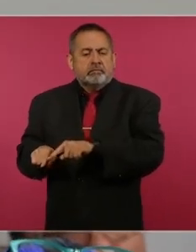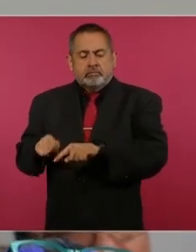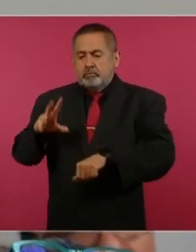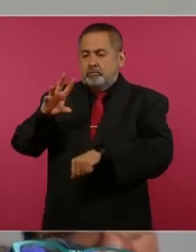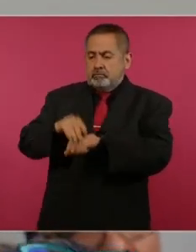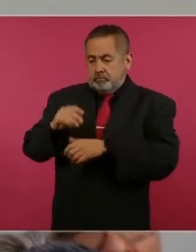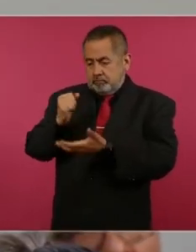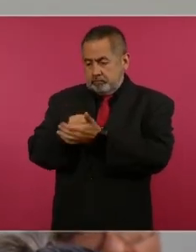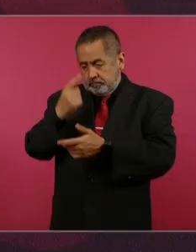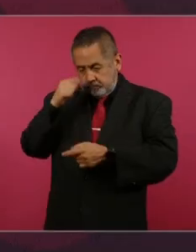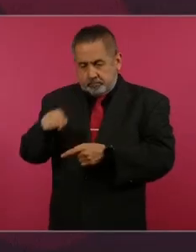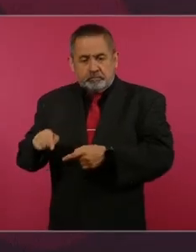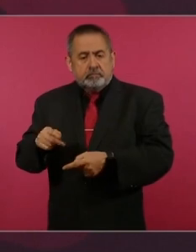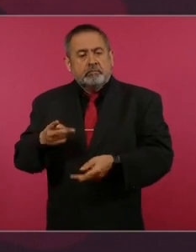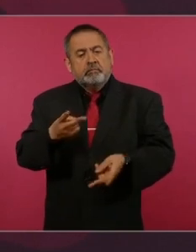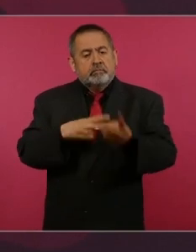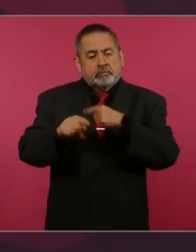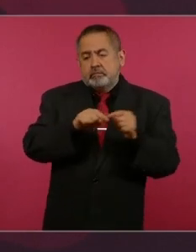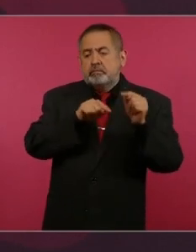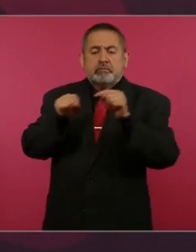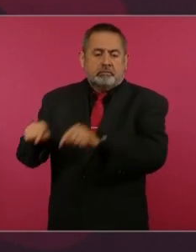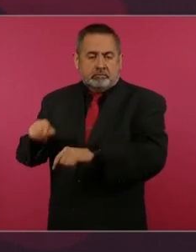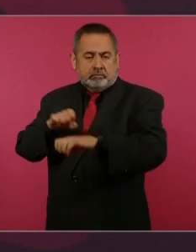para regresar